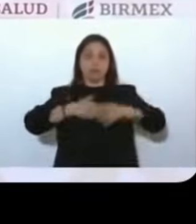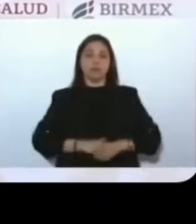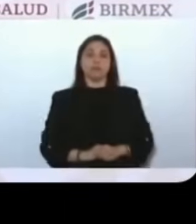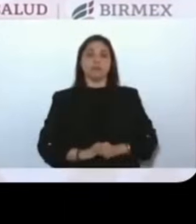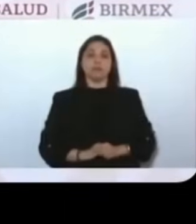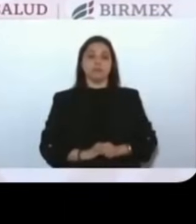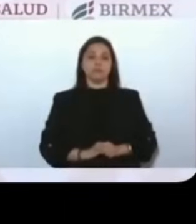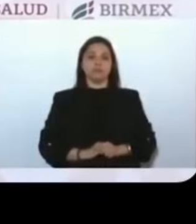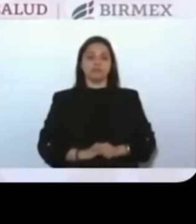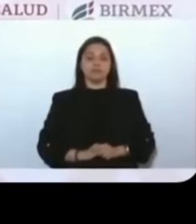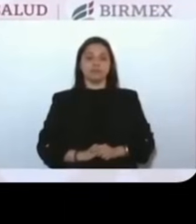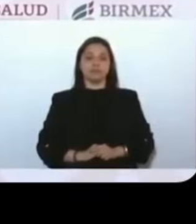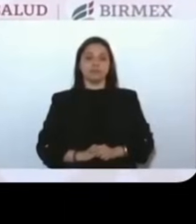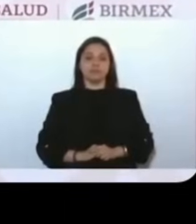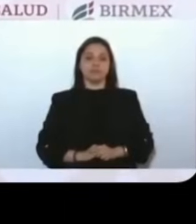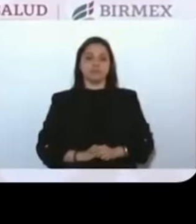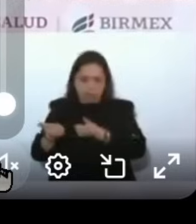que les vamos a pasar.